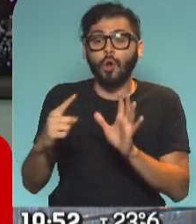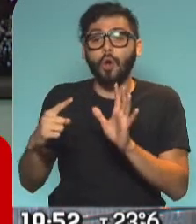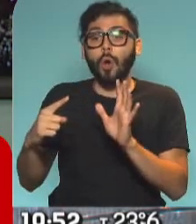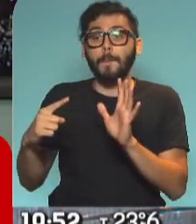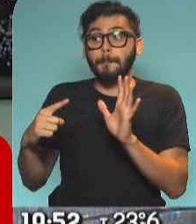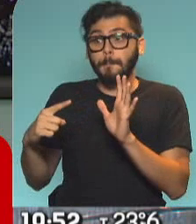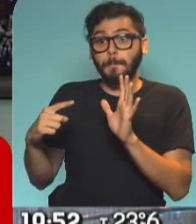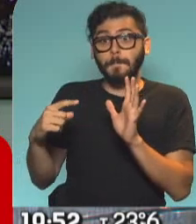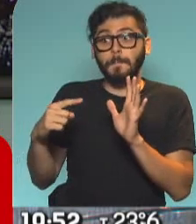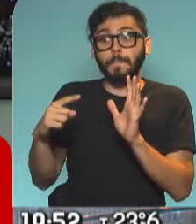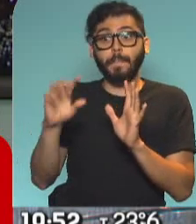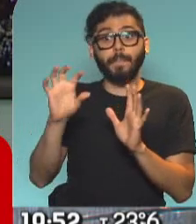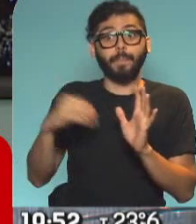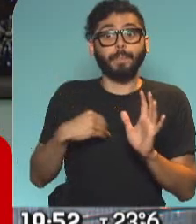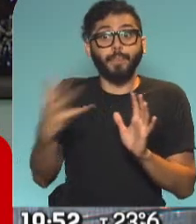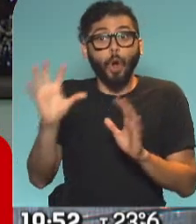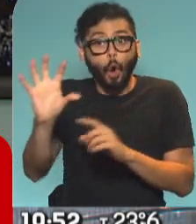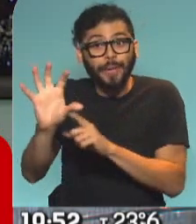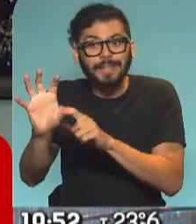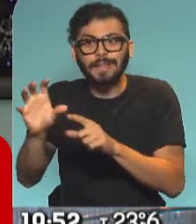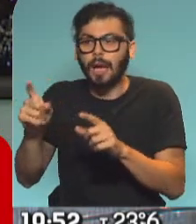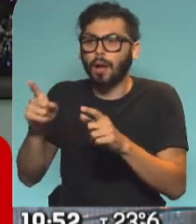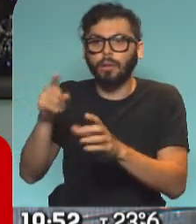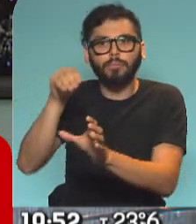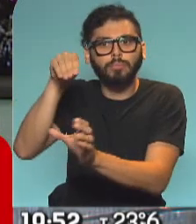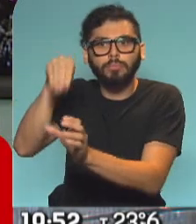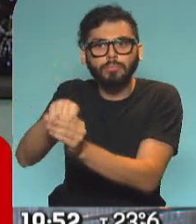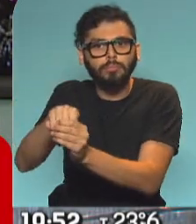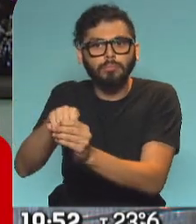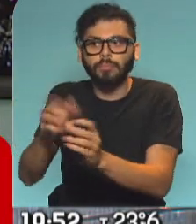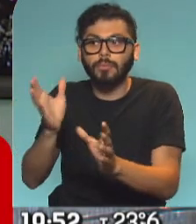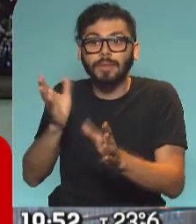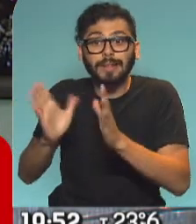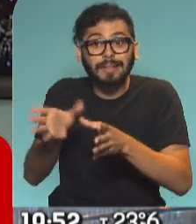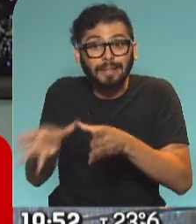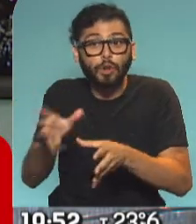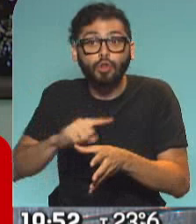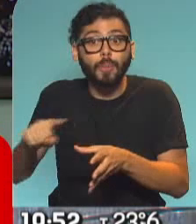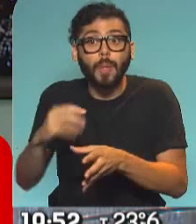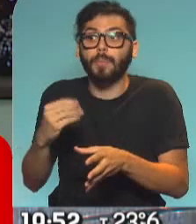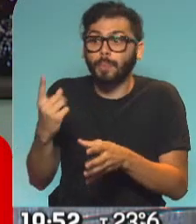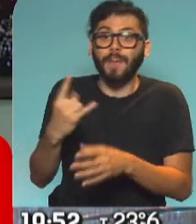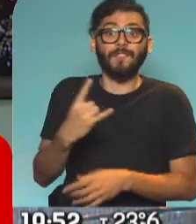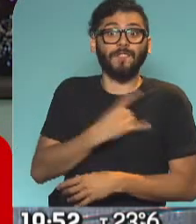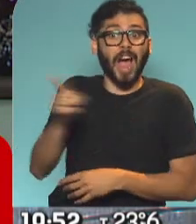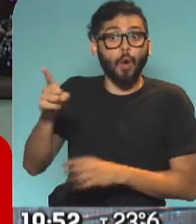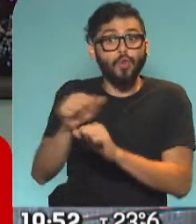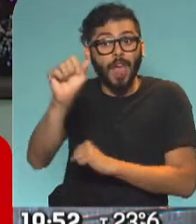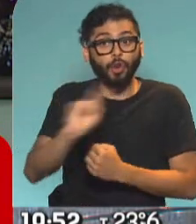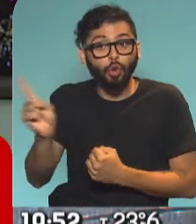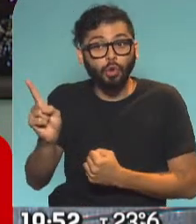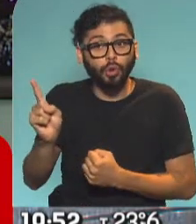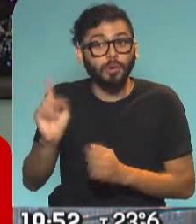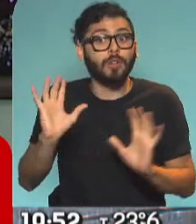Aires porque no lo faculta la Asociación de la provincia de Buenos Aires de Kinesiología. Ahora, esto es a